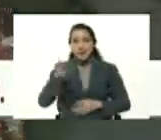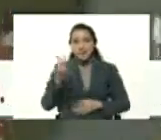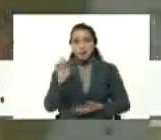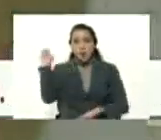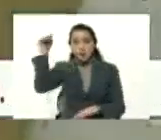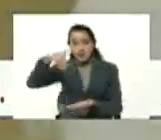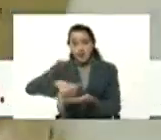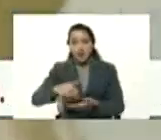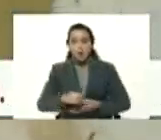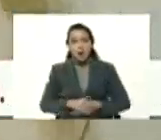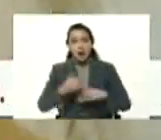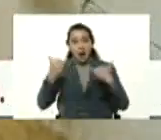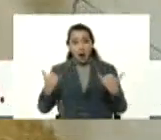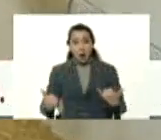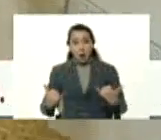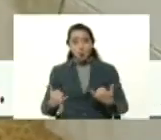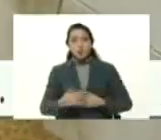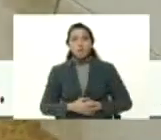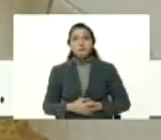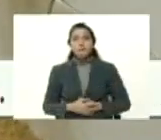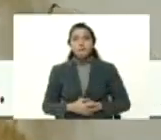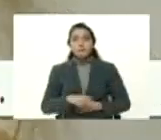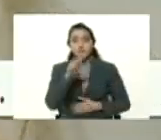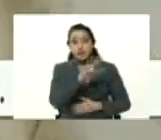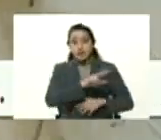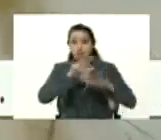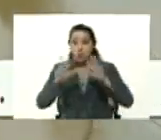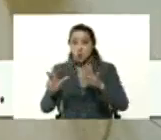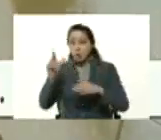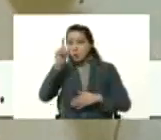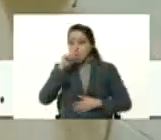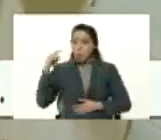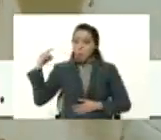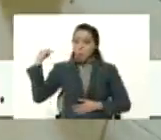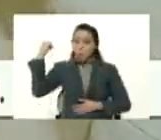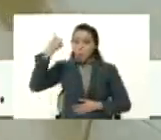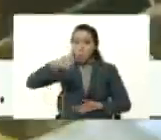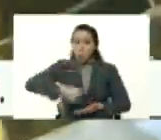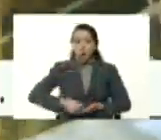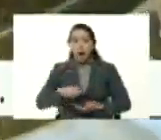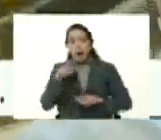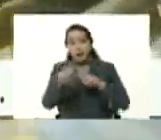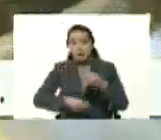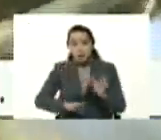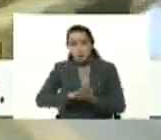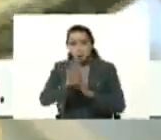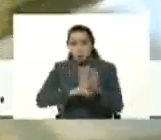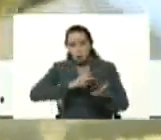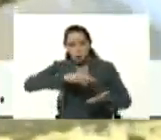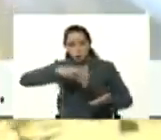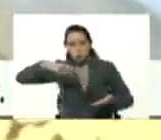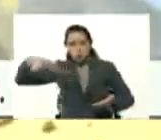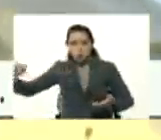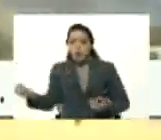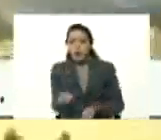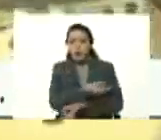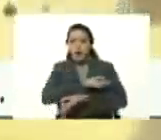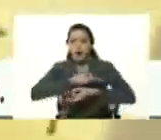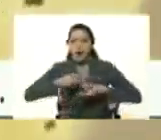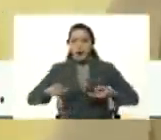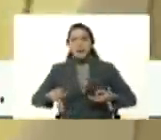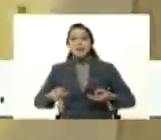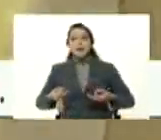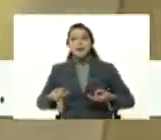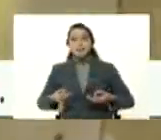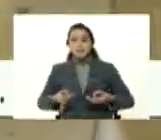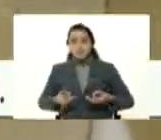día, agosto, tenemos 38 años produciendo productos de calidad, de óptima calidad,